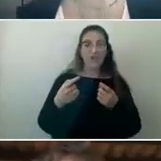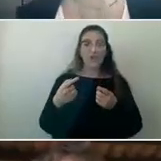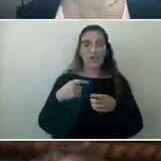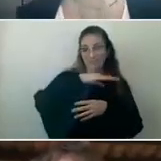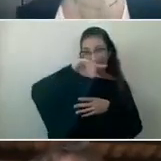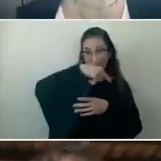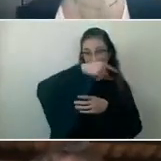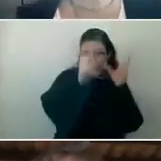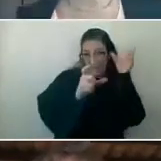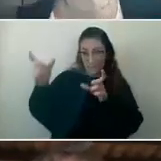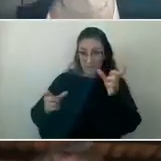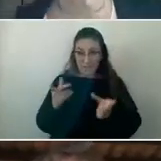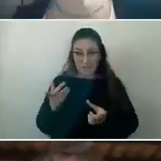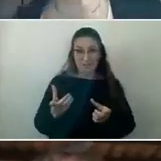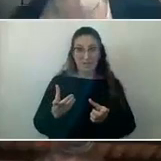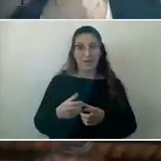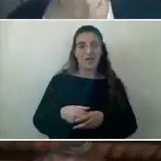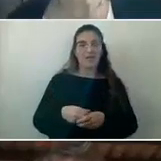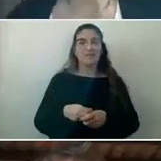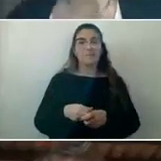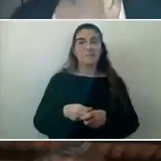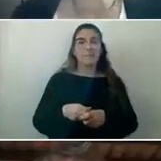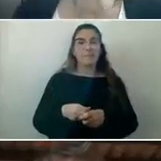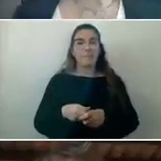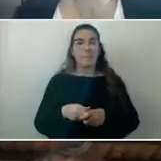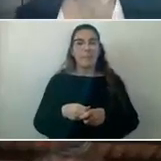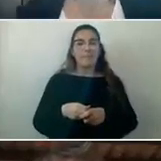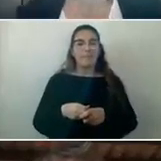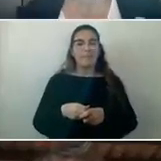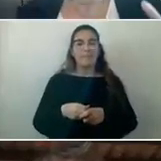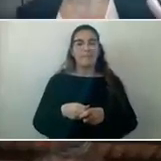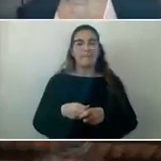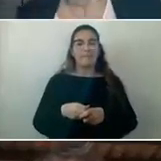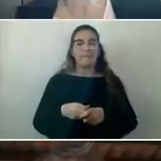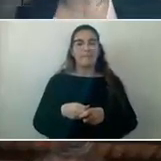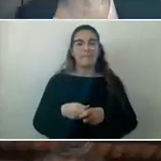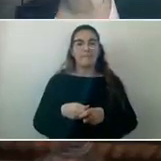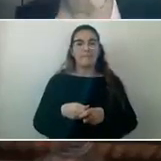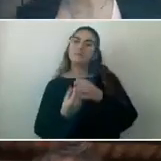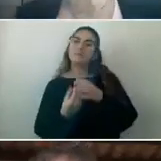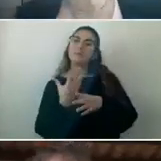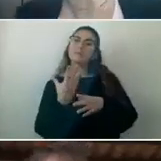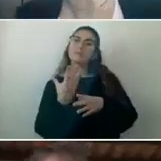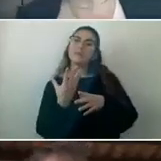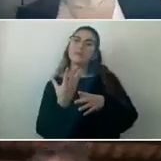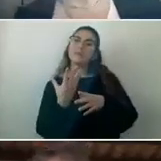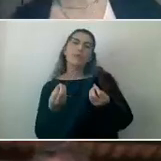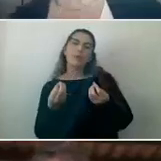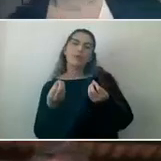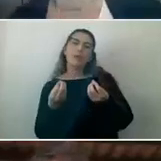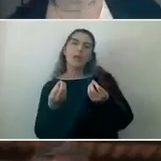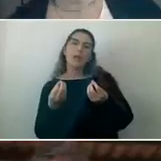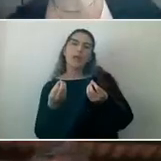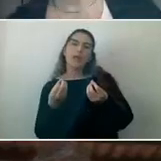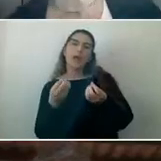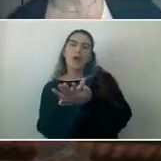participación plena y efectiva de la sociedad la convención nace como respuesta de lo que ya les dije los modelos